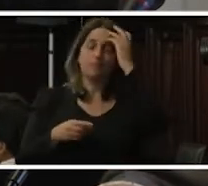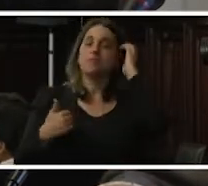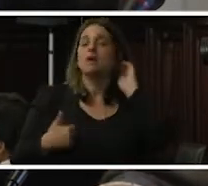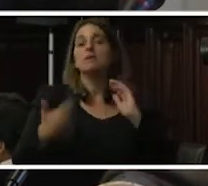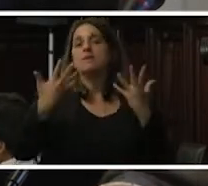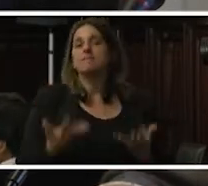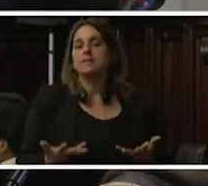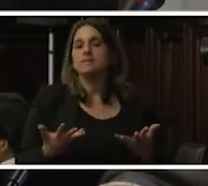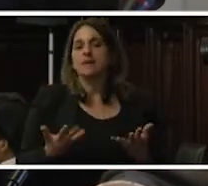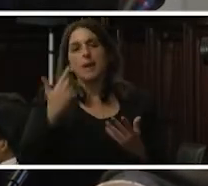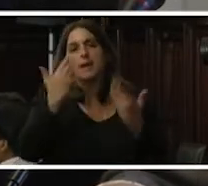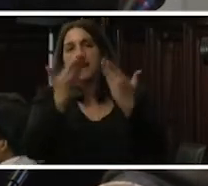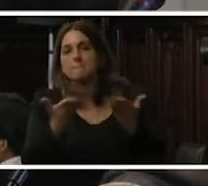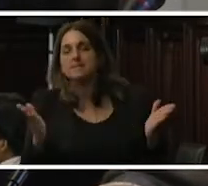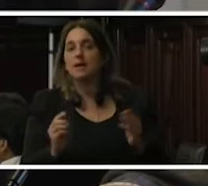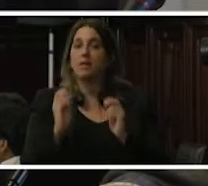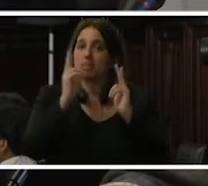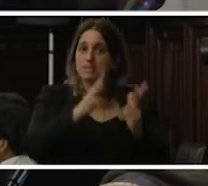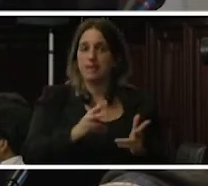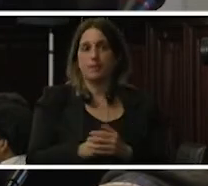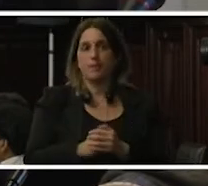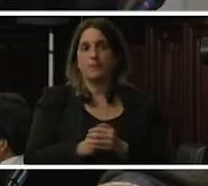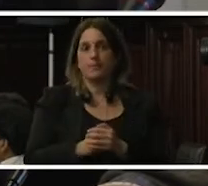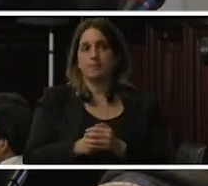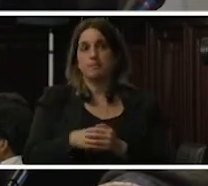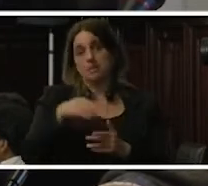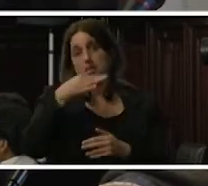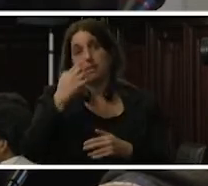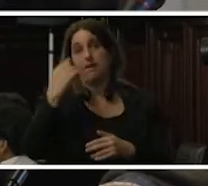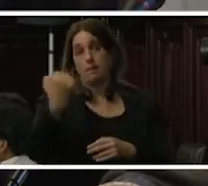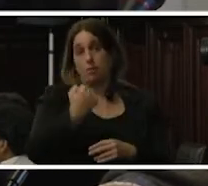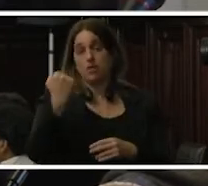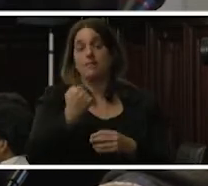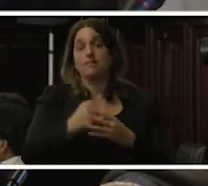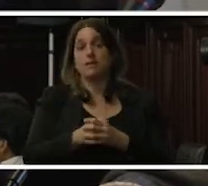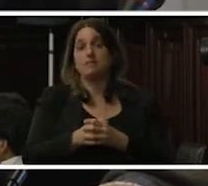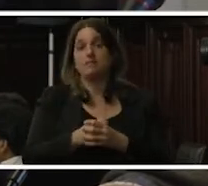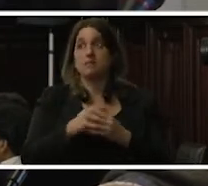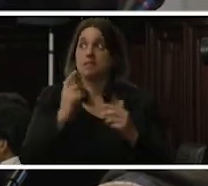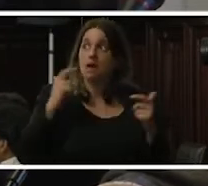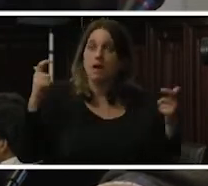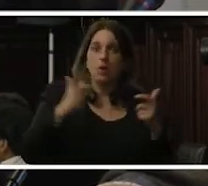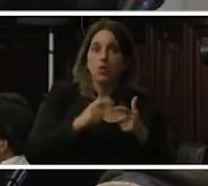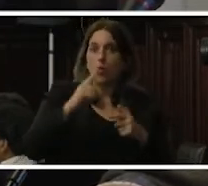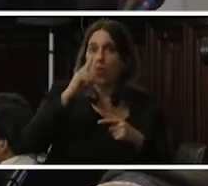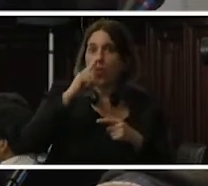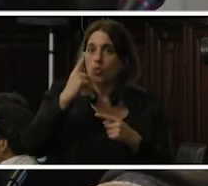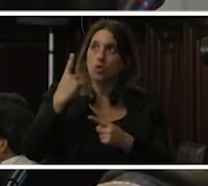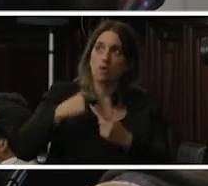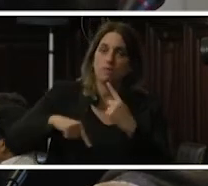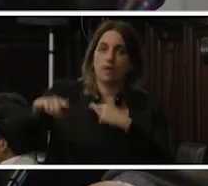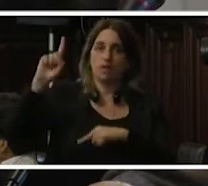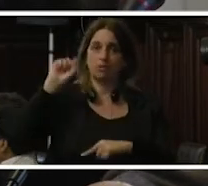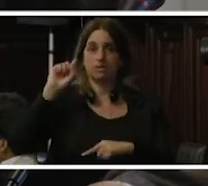quisiera empezar señalando lo importante que fue esta reunión de junio pasado